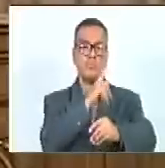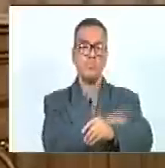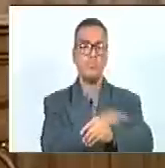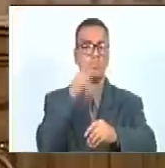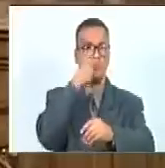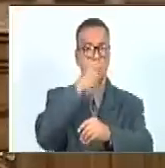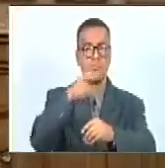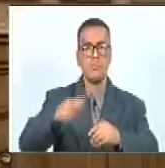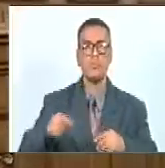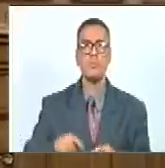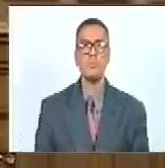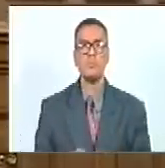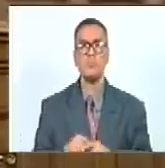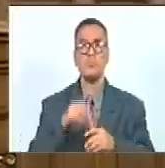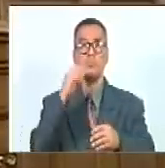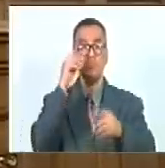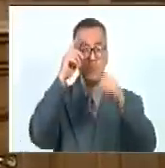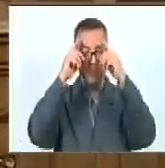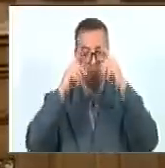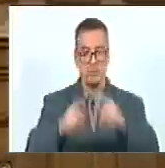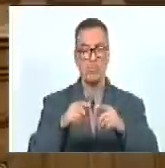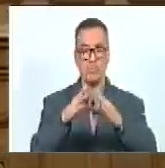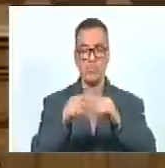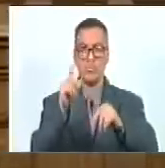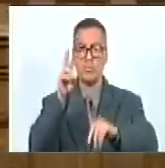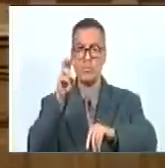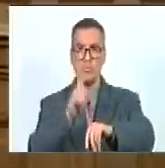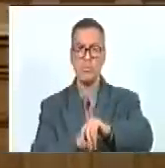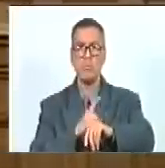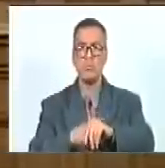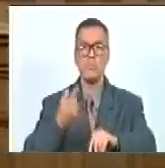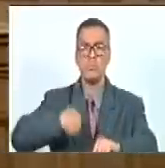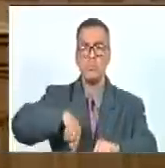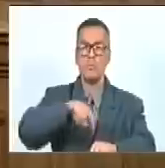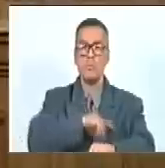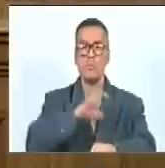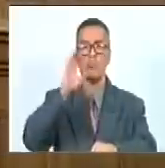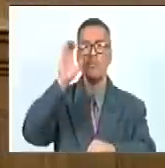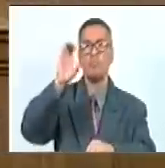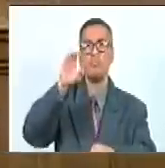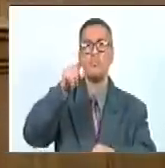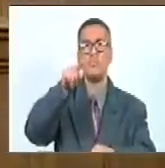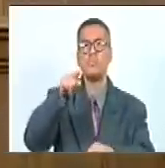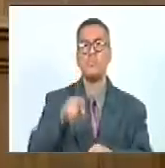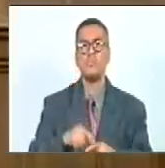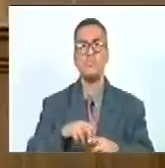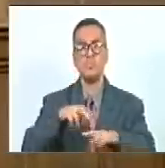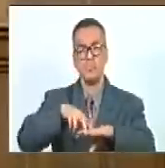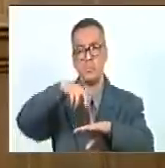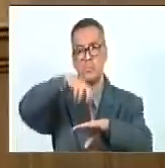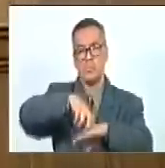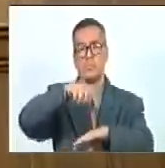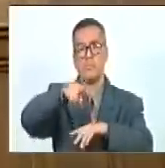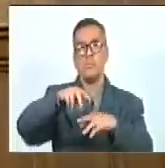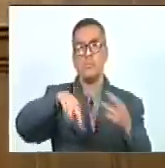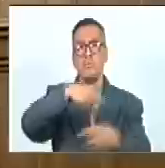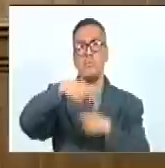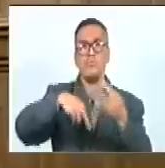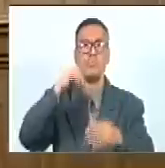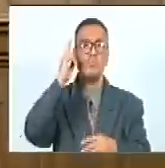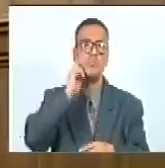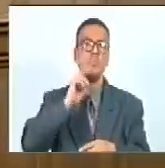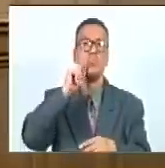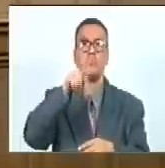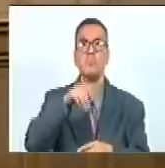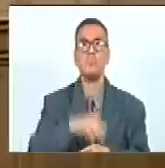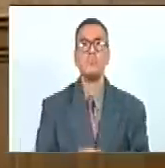pueblo que determina una nueva época de nuestra nación cristalizada en la revolución